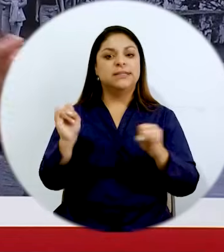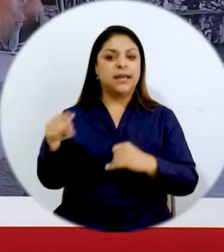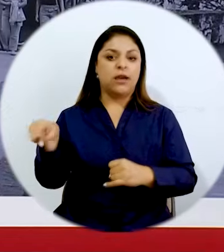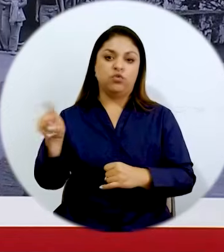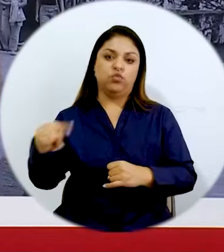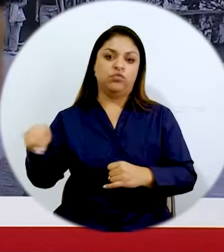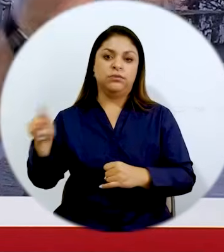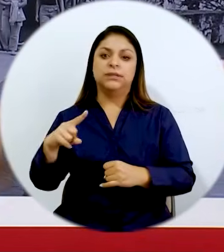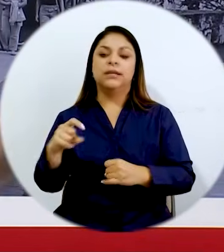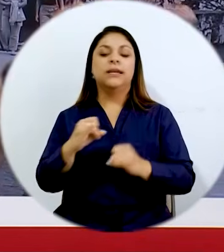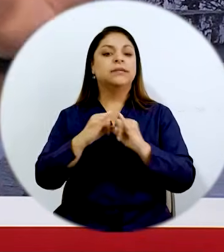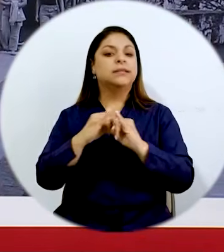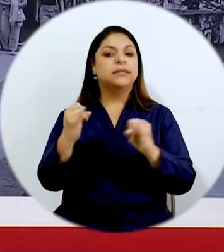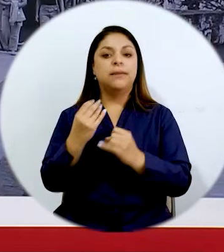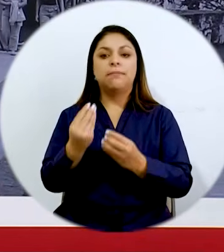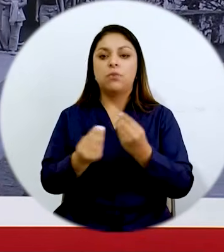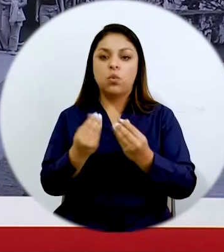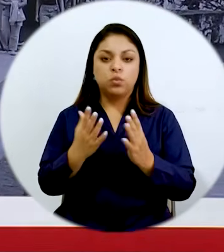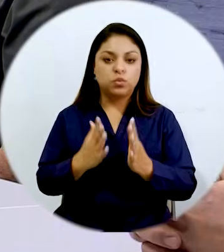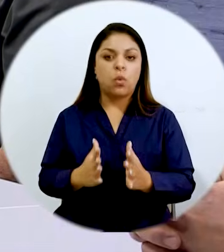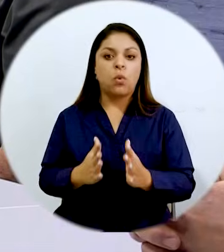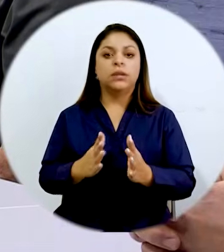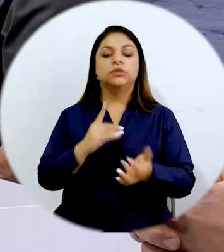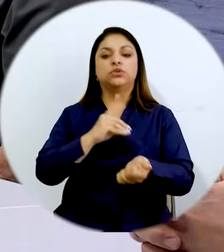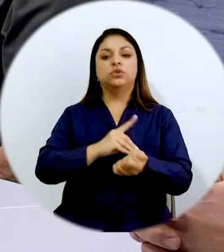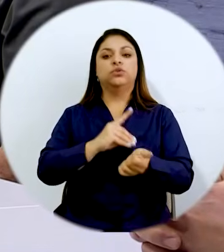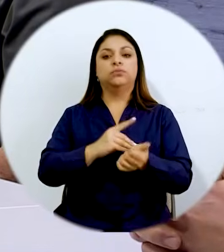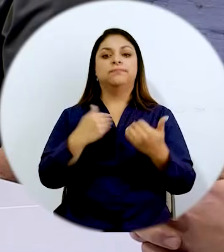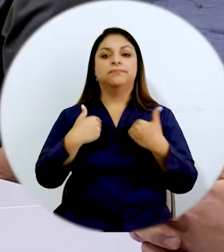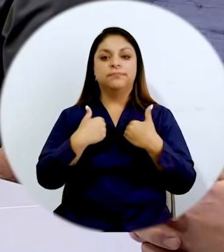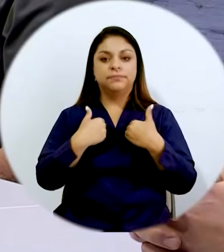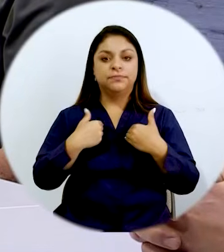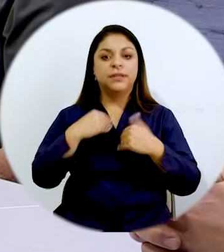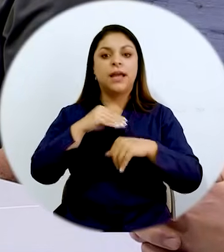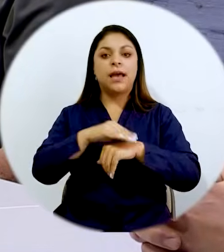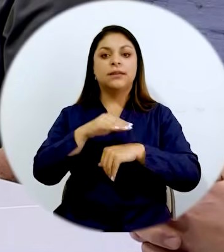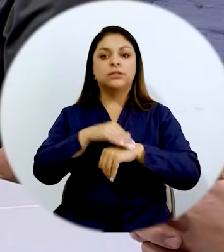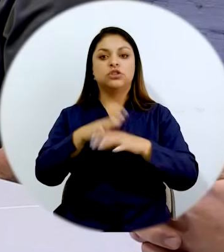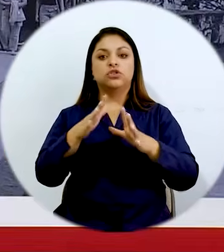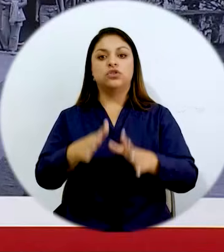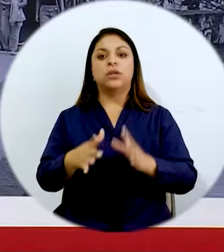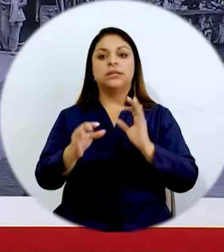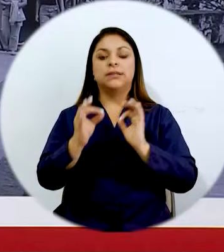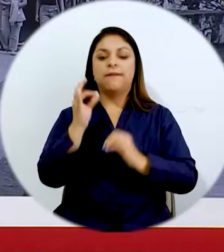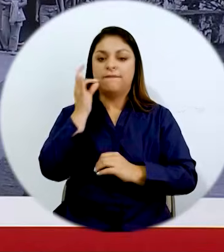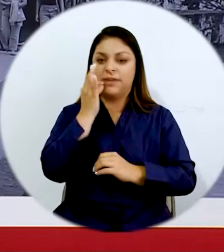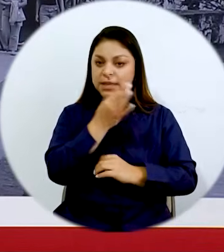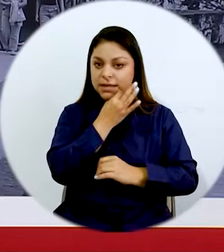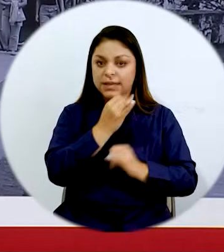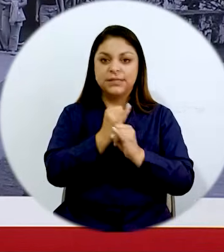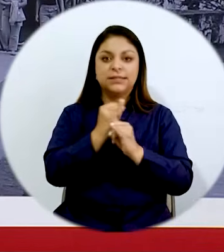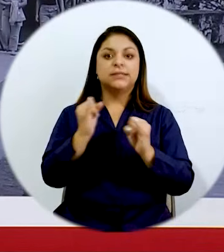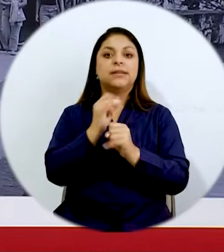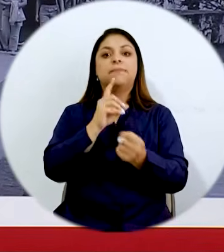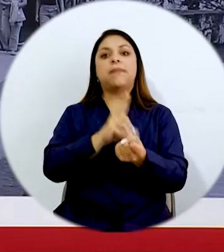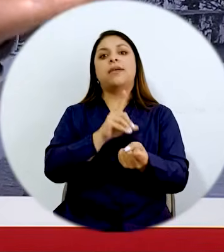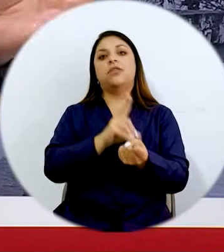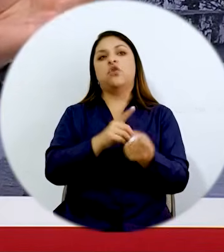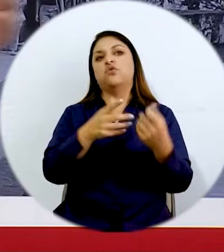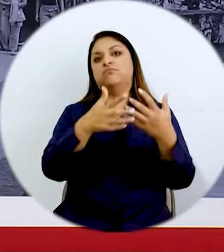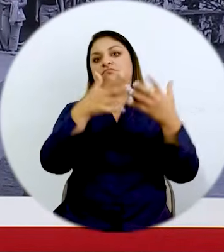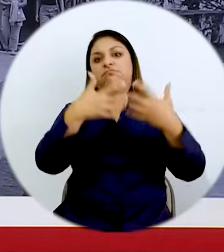los productores, sin los médicos veterinarios, sin los asesores de fincas, sin los técnicos de